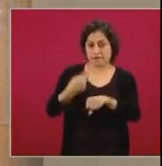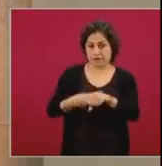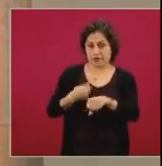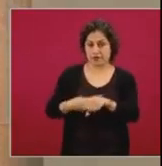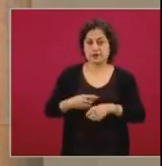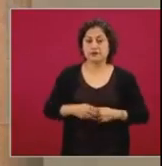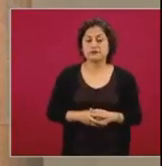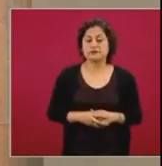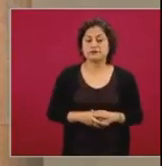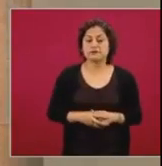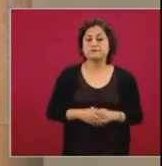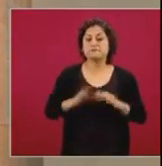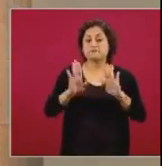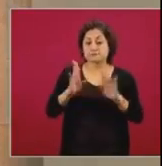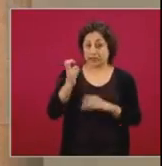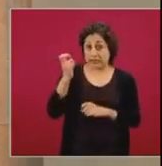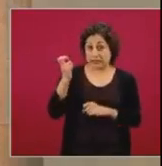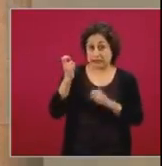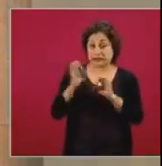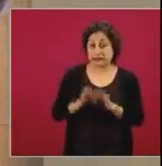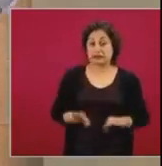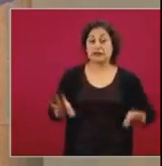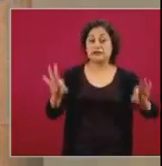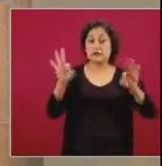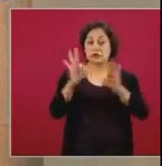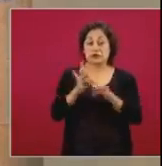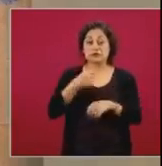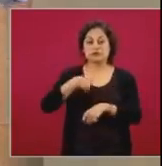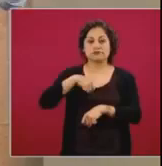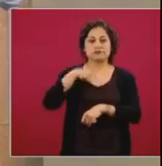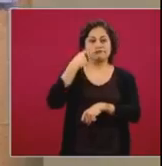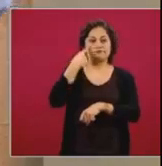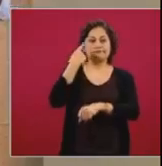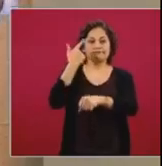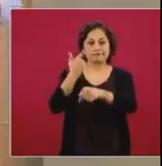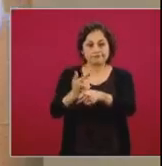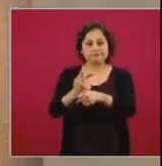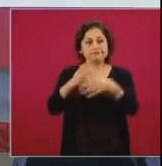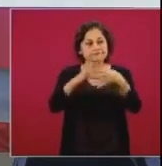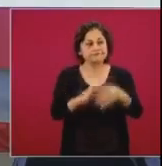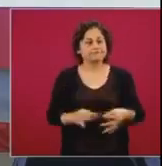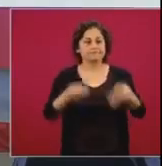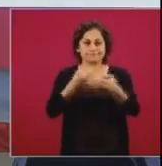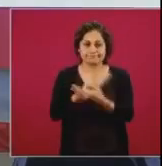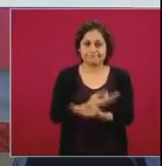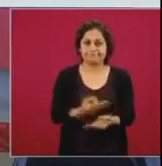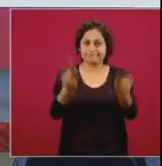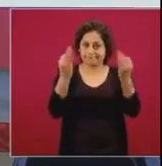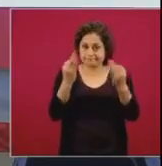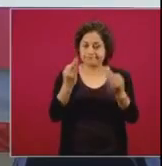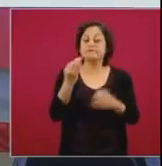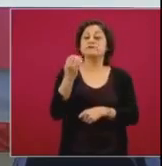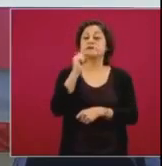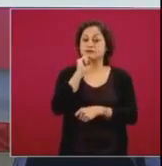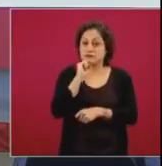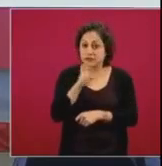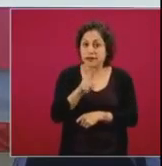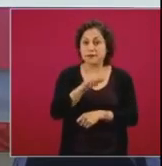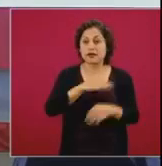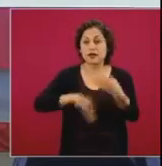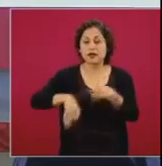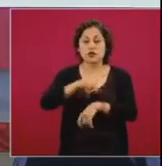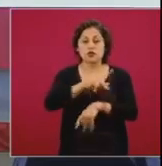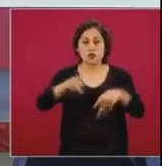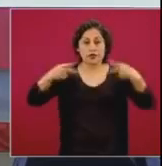más importante también y lo más destacable que podemos hacer y comentar y contar y agradecer a todo el personal de